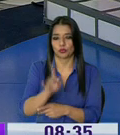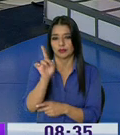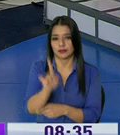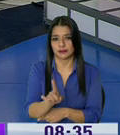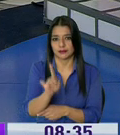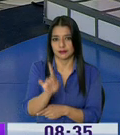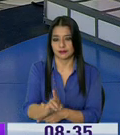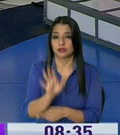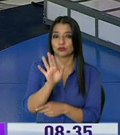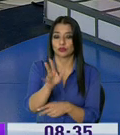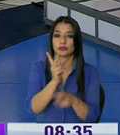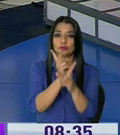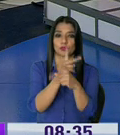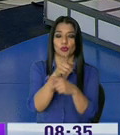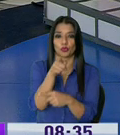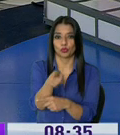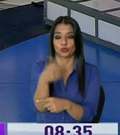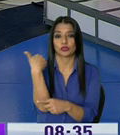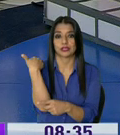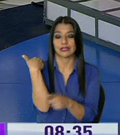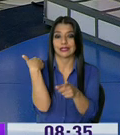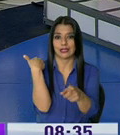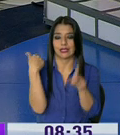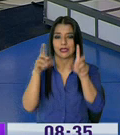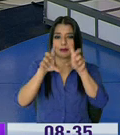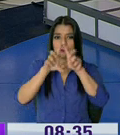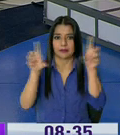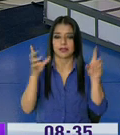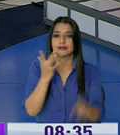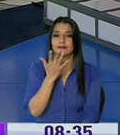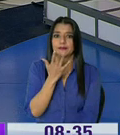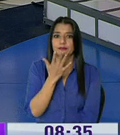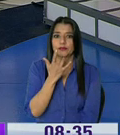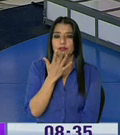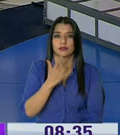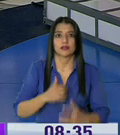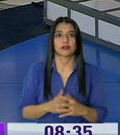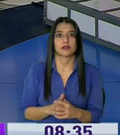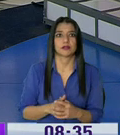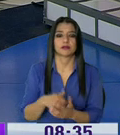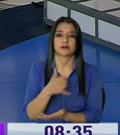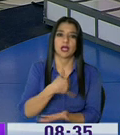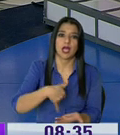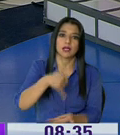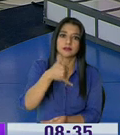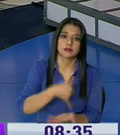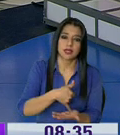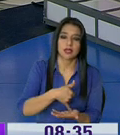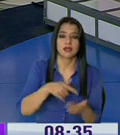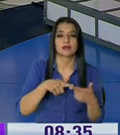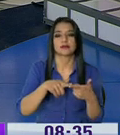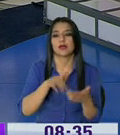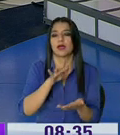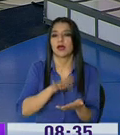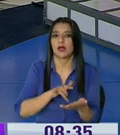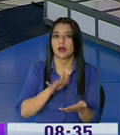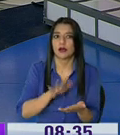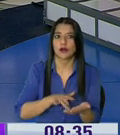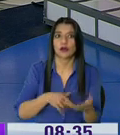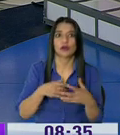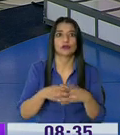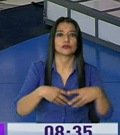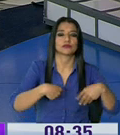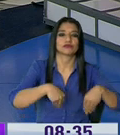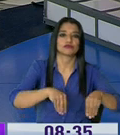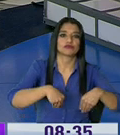de productos que por lo general lo tiene La Favorita, ¿no? Claro, son diferentes aceites, sus mercados, claro, ajá, claro, en los Mega Maxi, en los Super